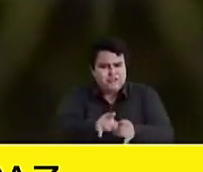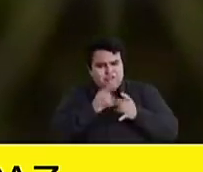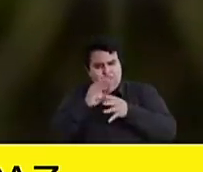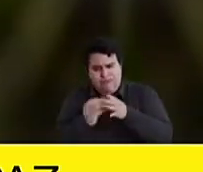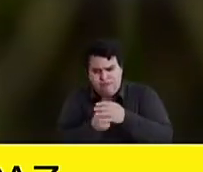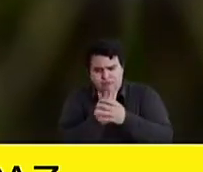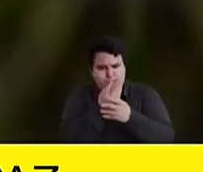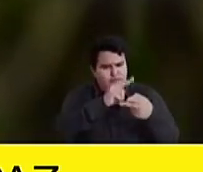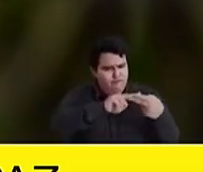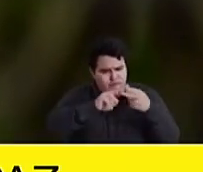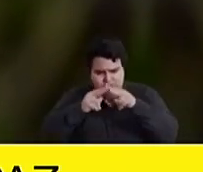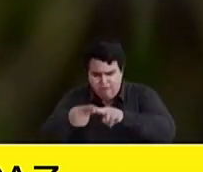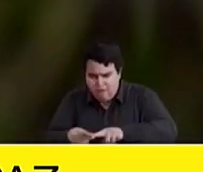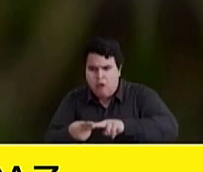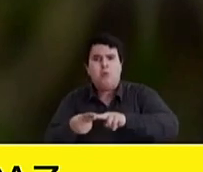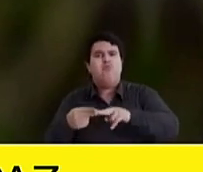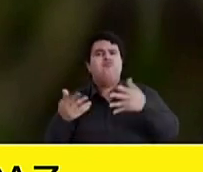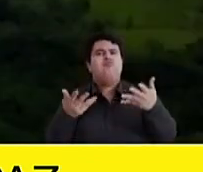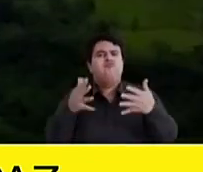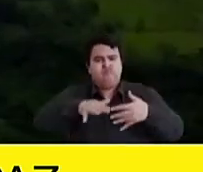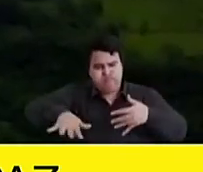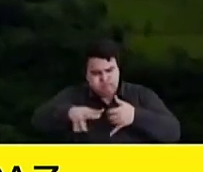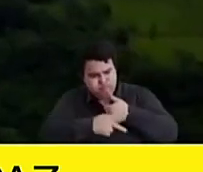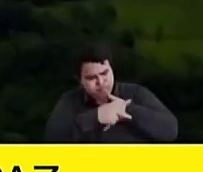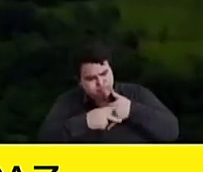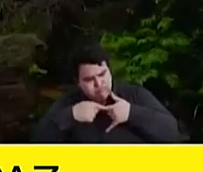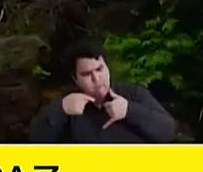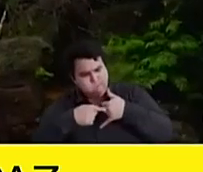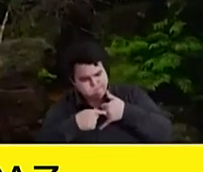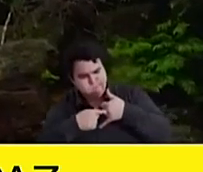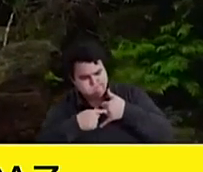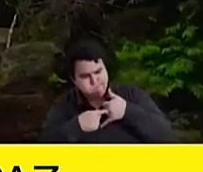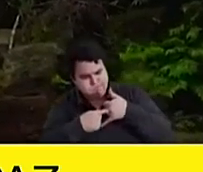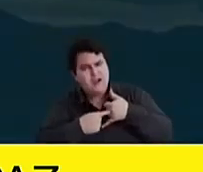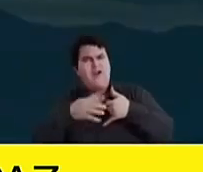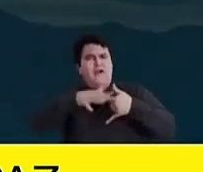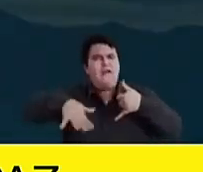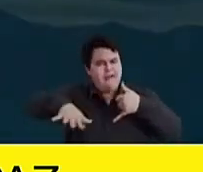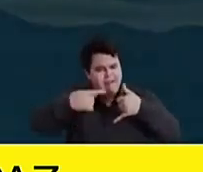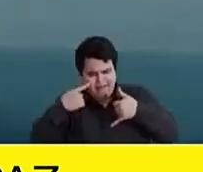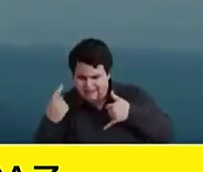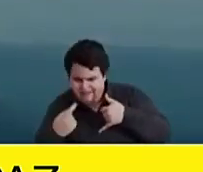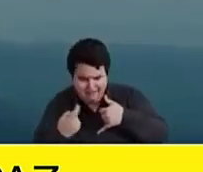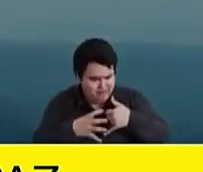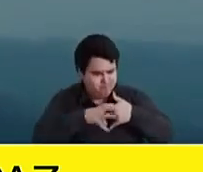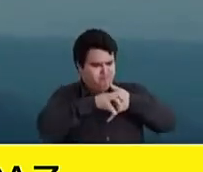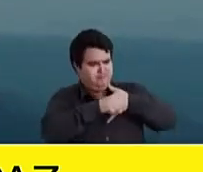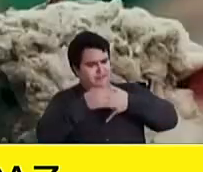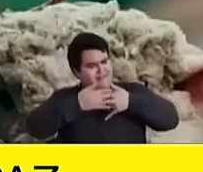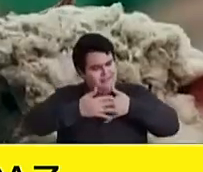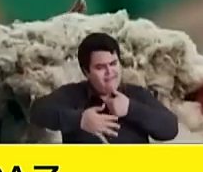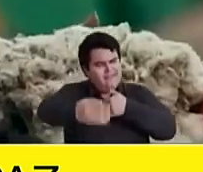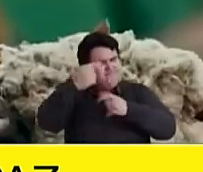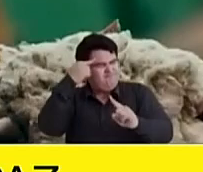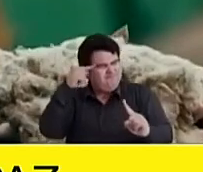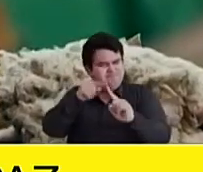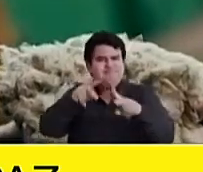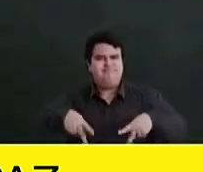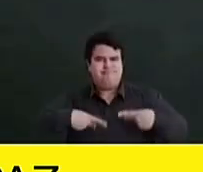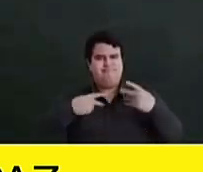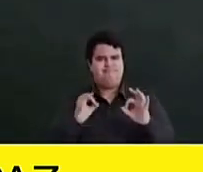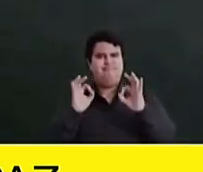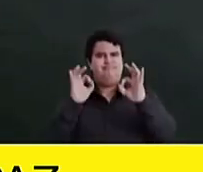turismo. ¿Cómo focalizar estos esfuerzos para lograr lo que se conoce como la justicia económica de las poblaciones beneficiarias?